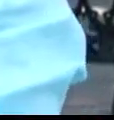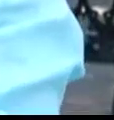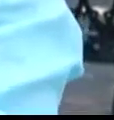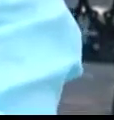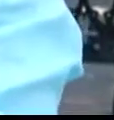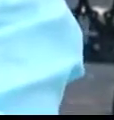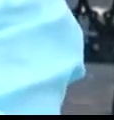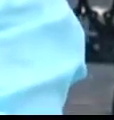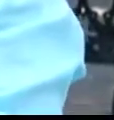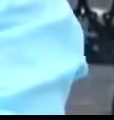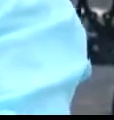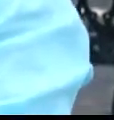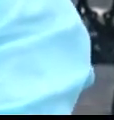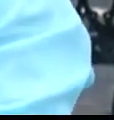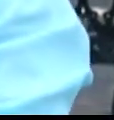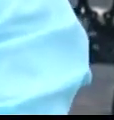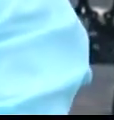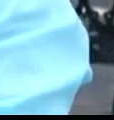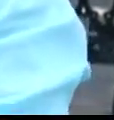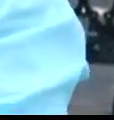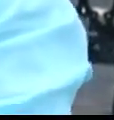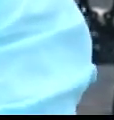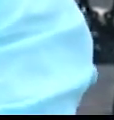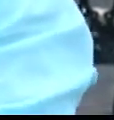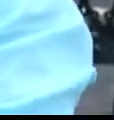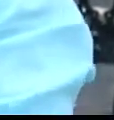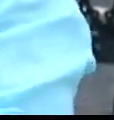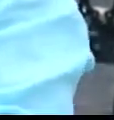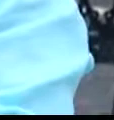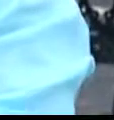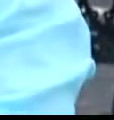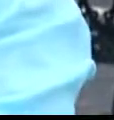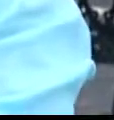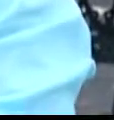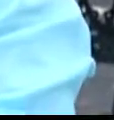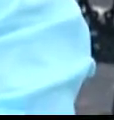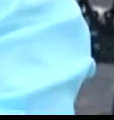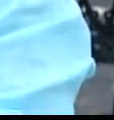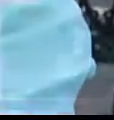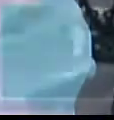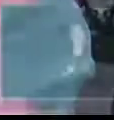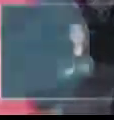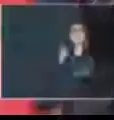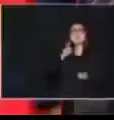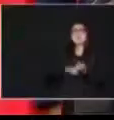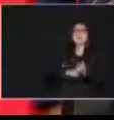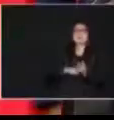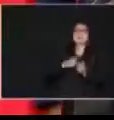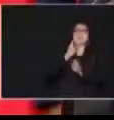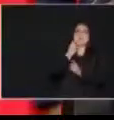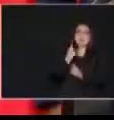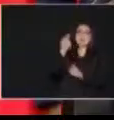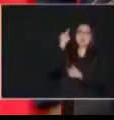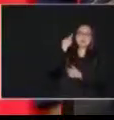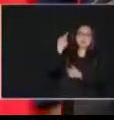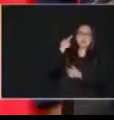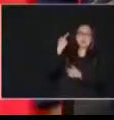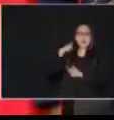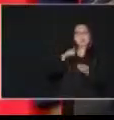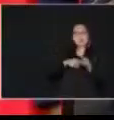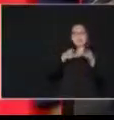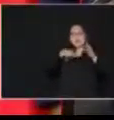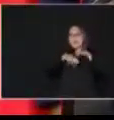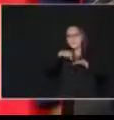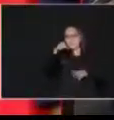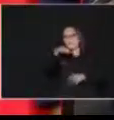contexto internacional y la globalización en la que hoy vive México y todo el mundo, el presidente se atreva